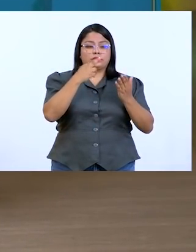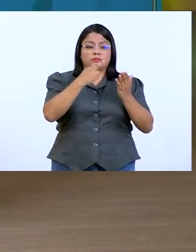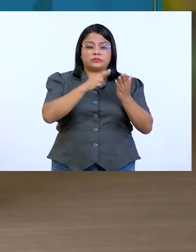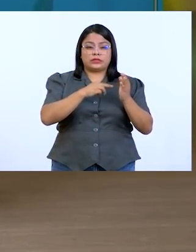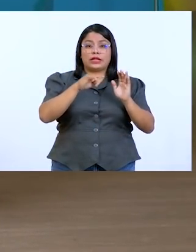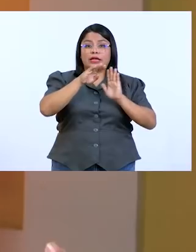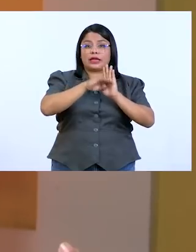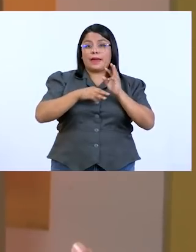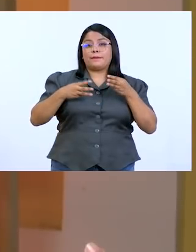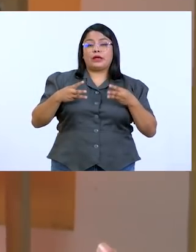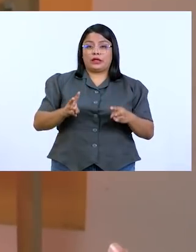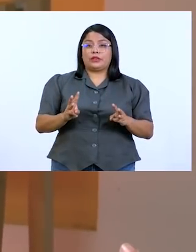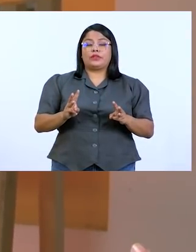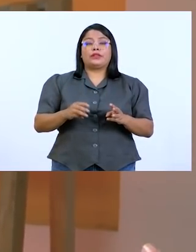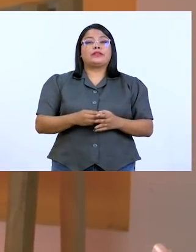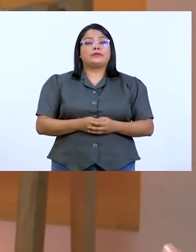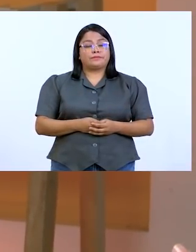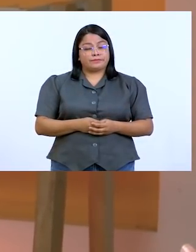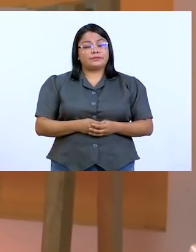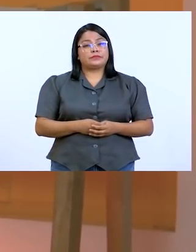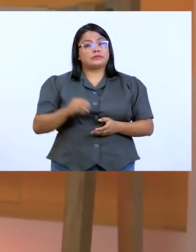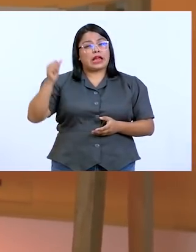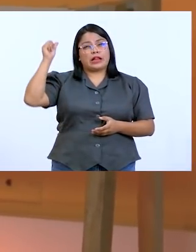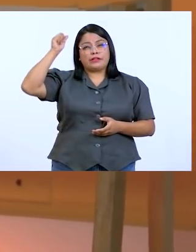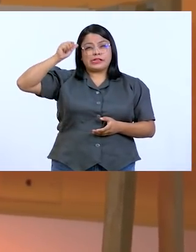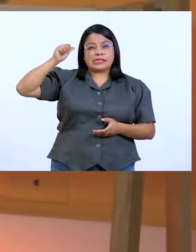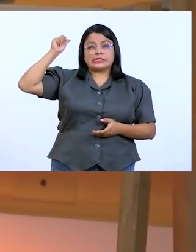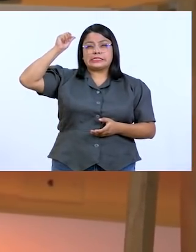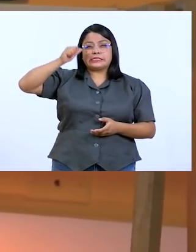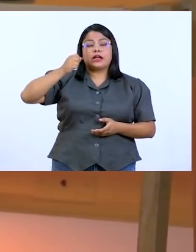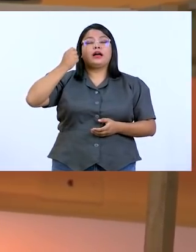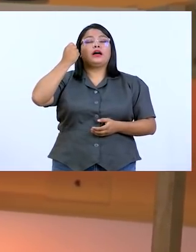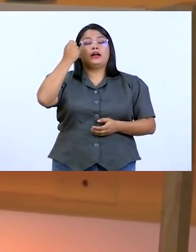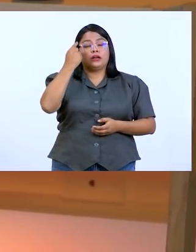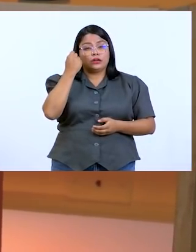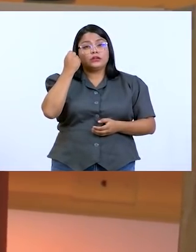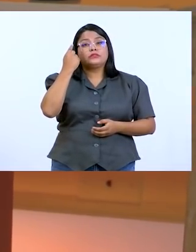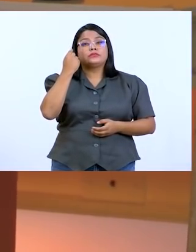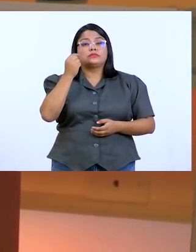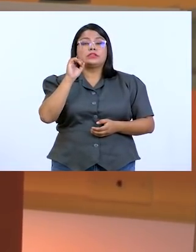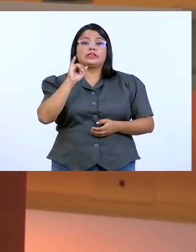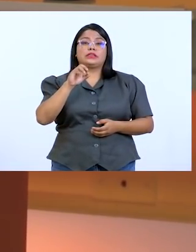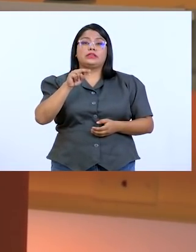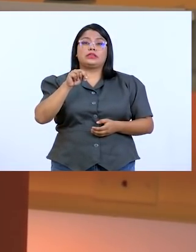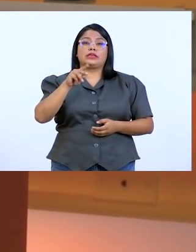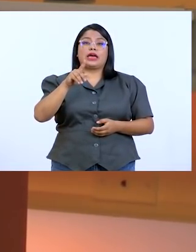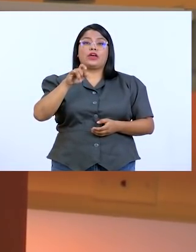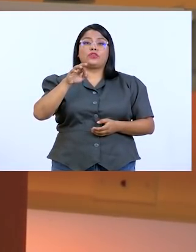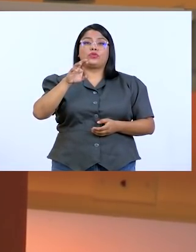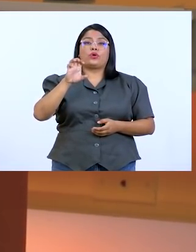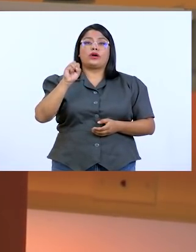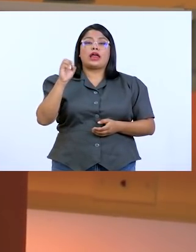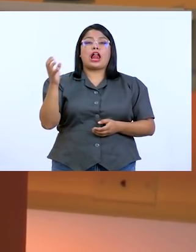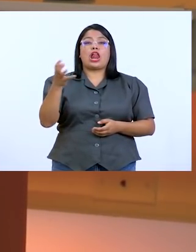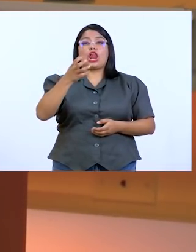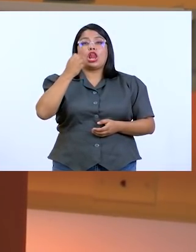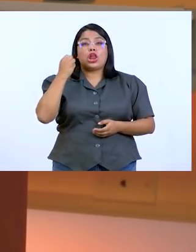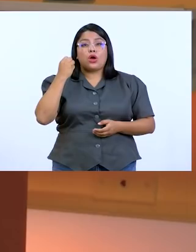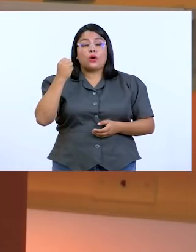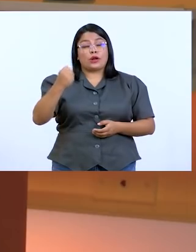es revisar la guía metodológica y analizar y reflexionar los indicadores de